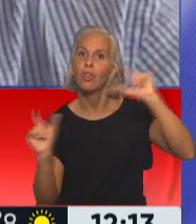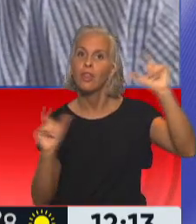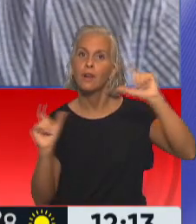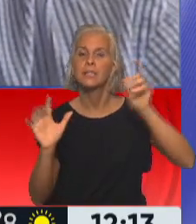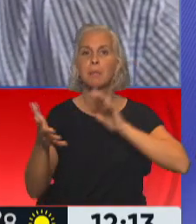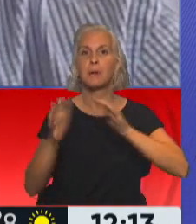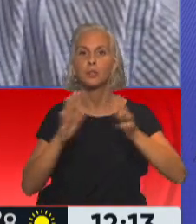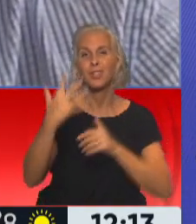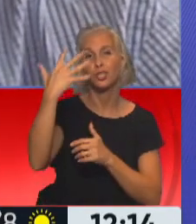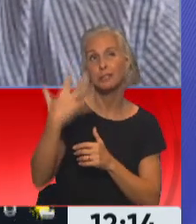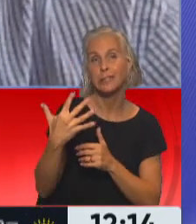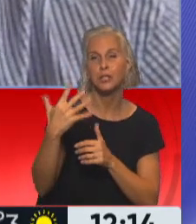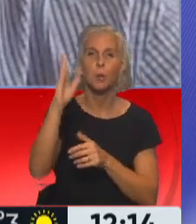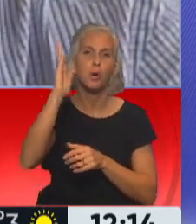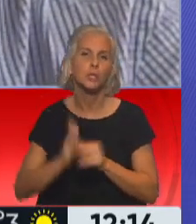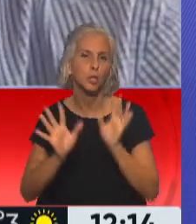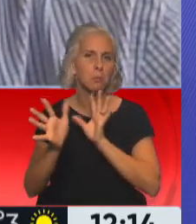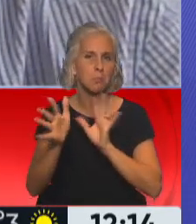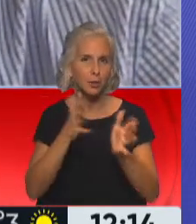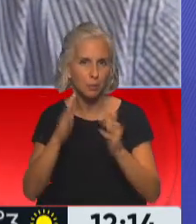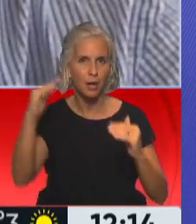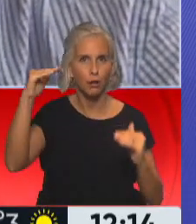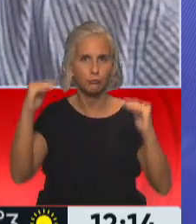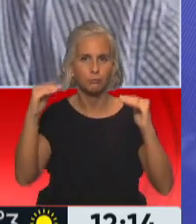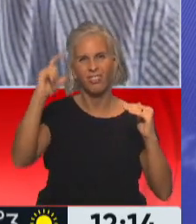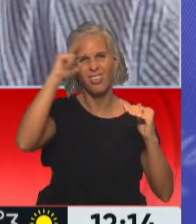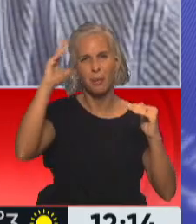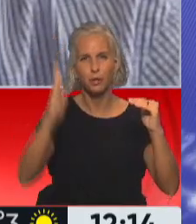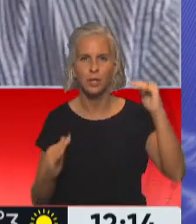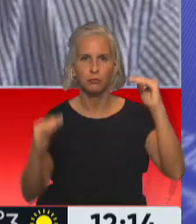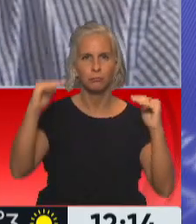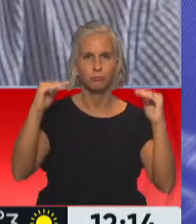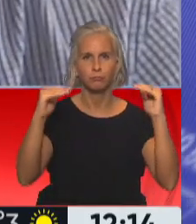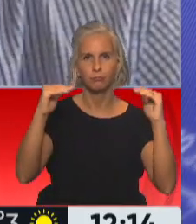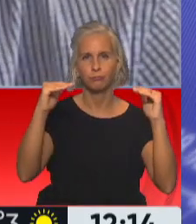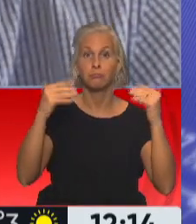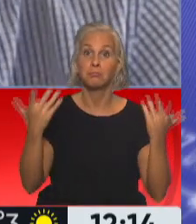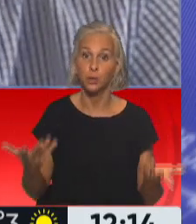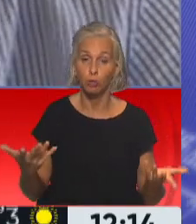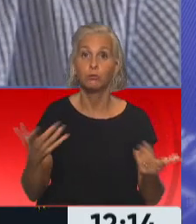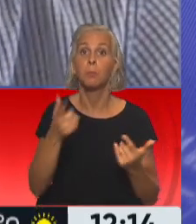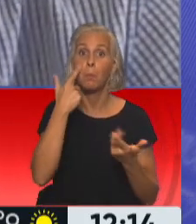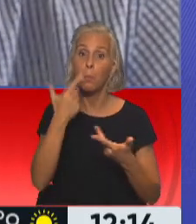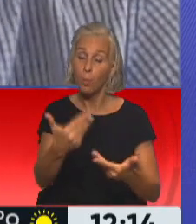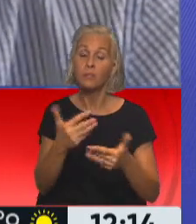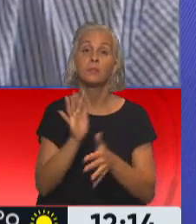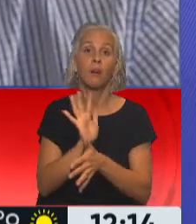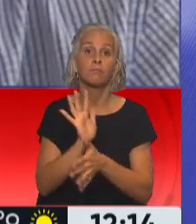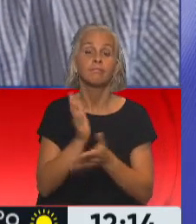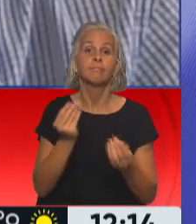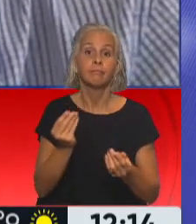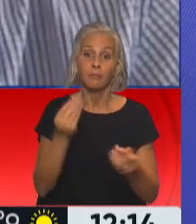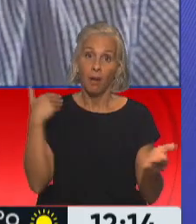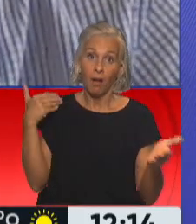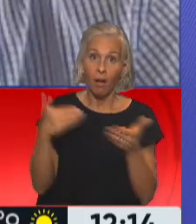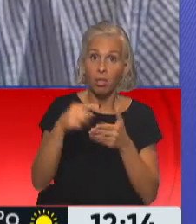o menos un 5% aproximadamente, 10% respecto del oficial, con lo cual muestra que hasta el momento